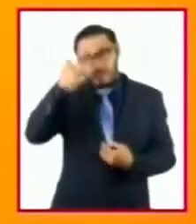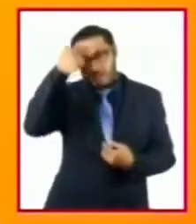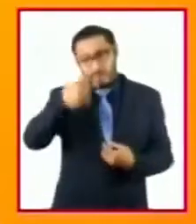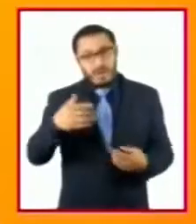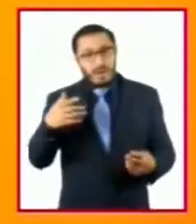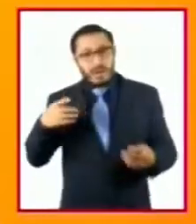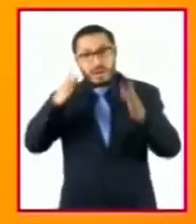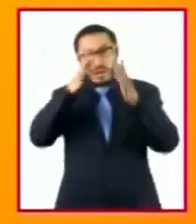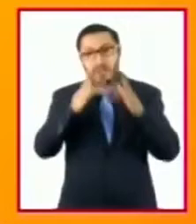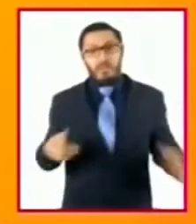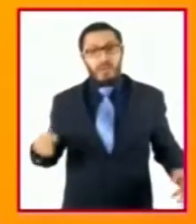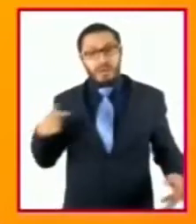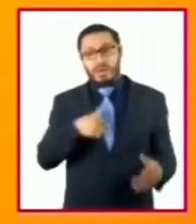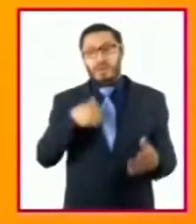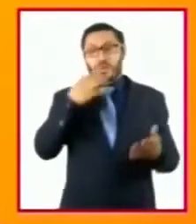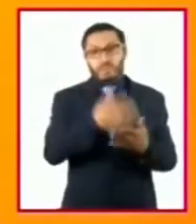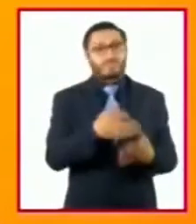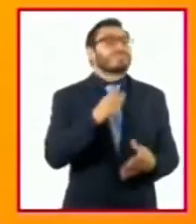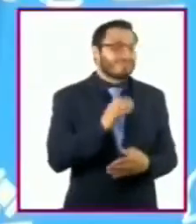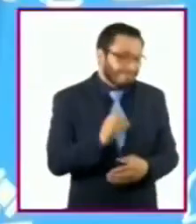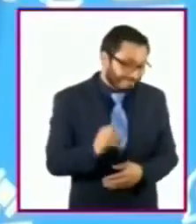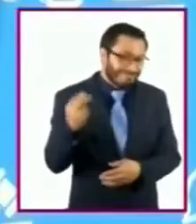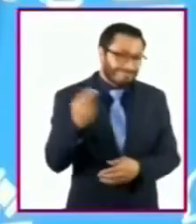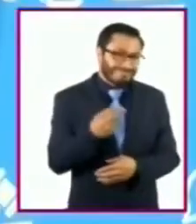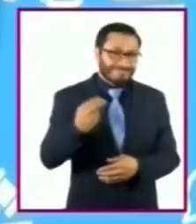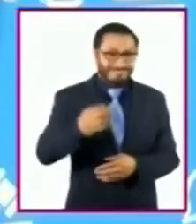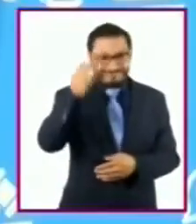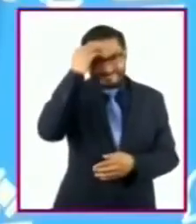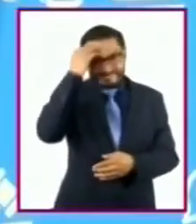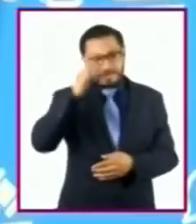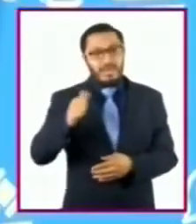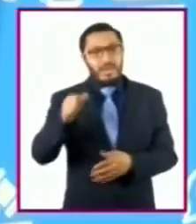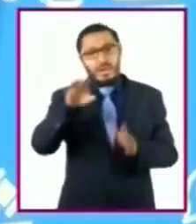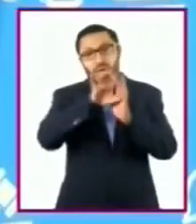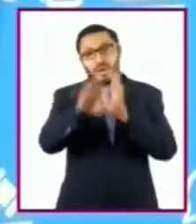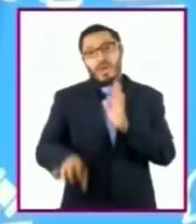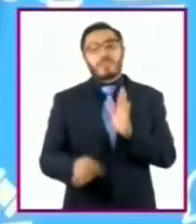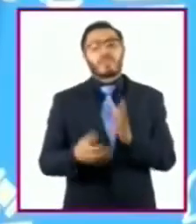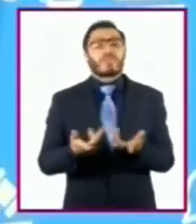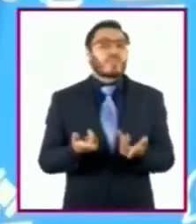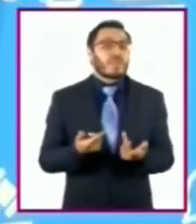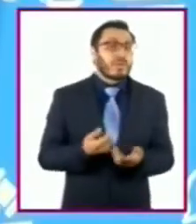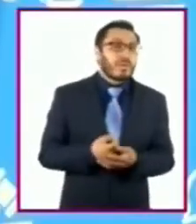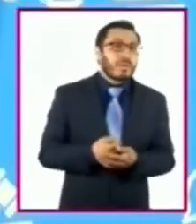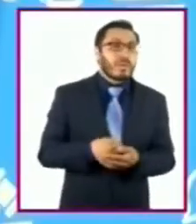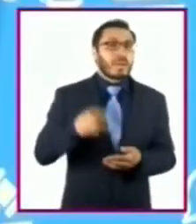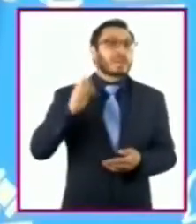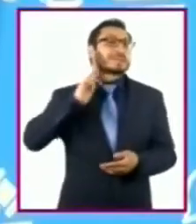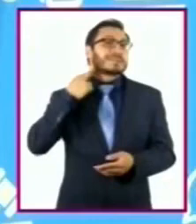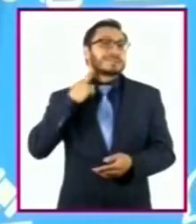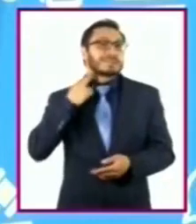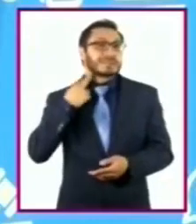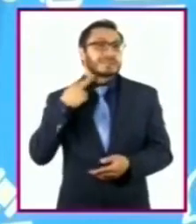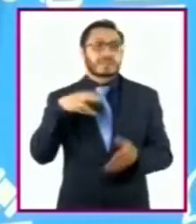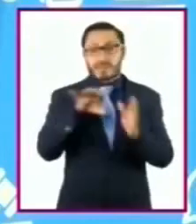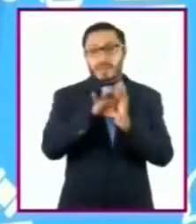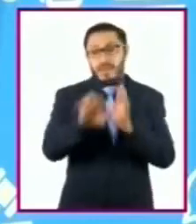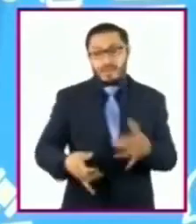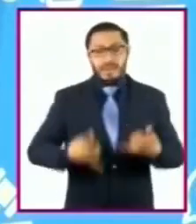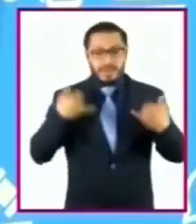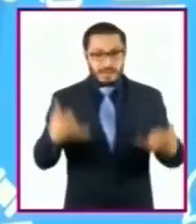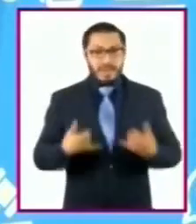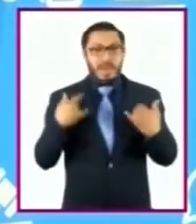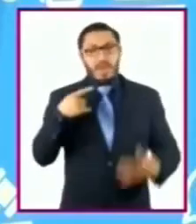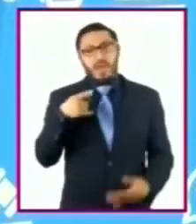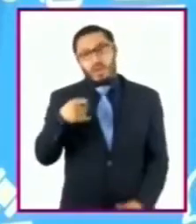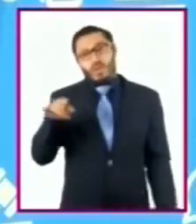Por supuesto que necesitamos conocer. Otro ejemplo sería la robótica. Si como adolescente estás